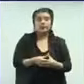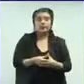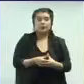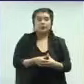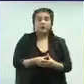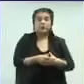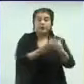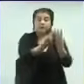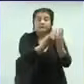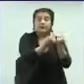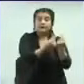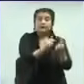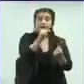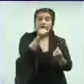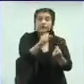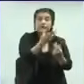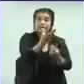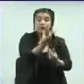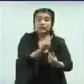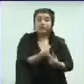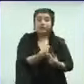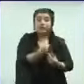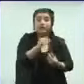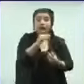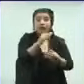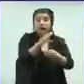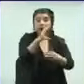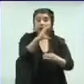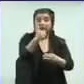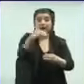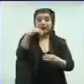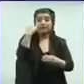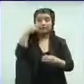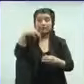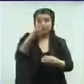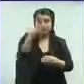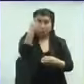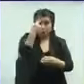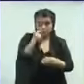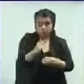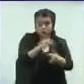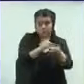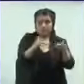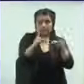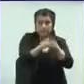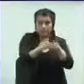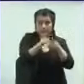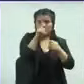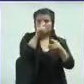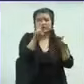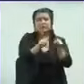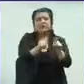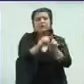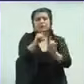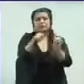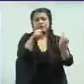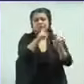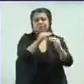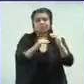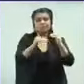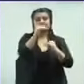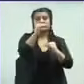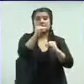fondos de esta unidad a Caminos, por lo que se ve más más aparatoso el incremento de lo que lo